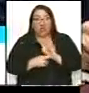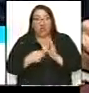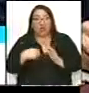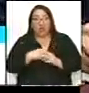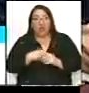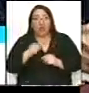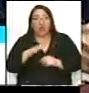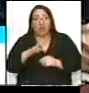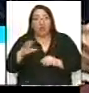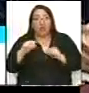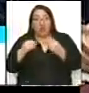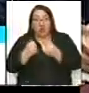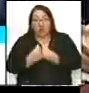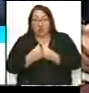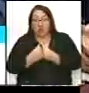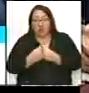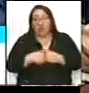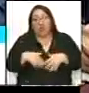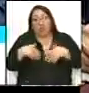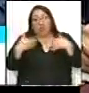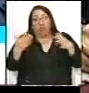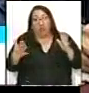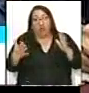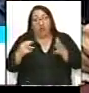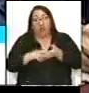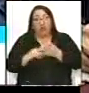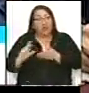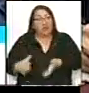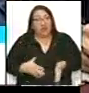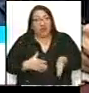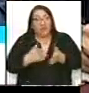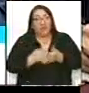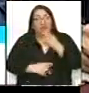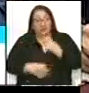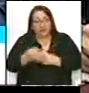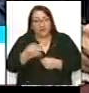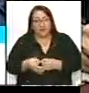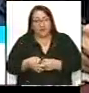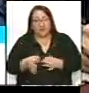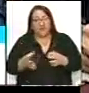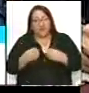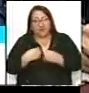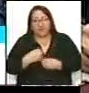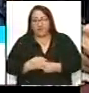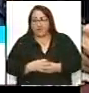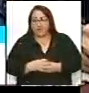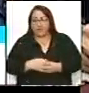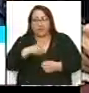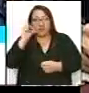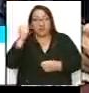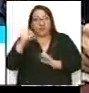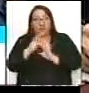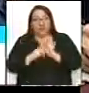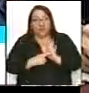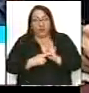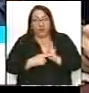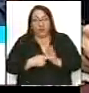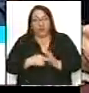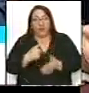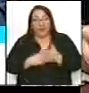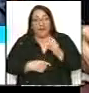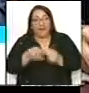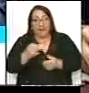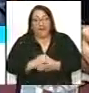nuestros respectivos partidos, probablemente sea un camino que reconozca esos liderazgos regionales y que